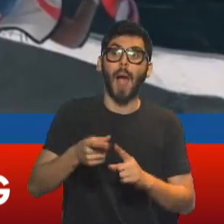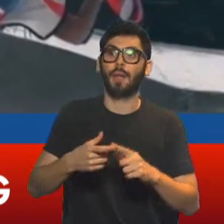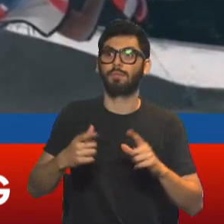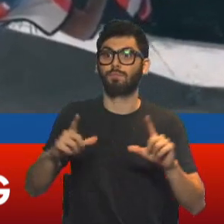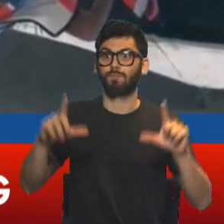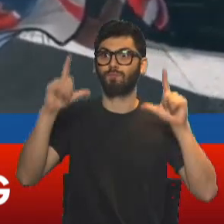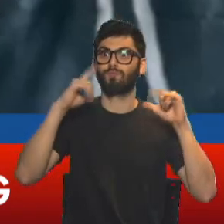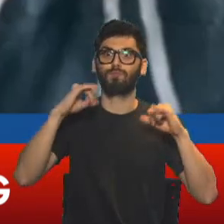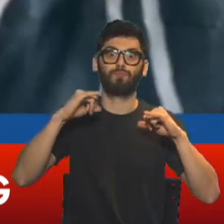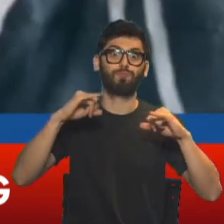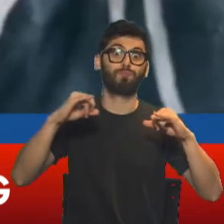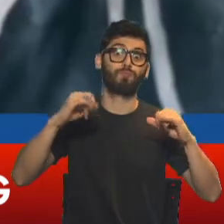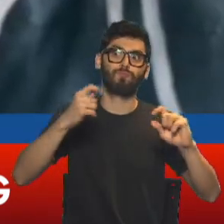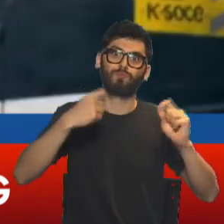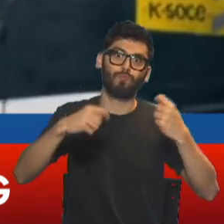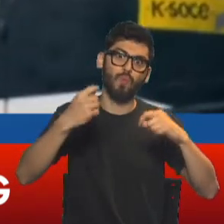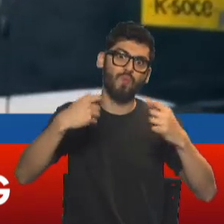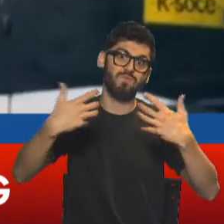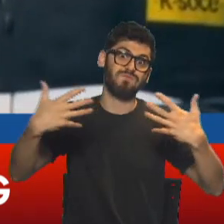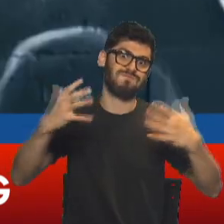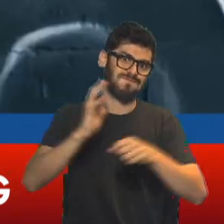marketing y estas redes que